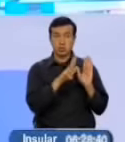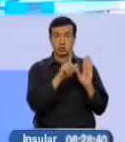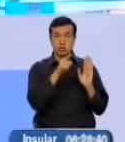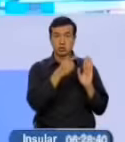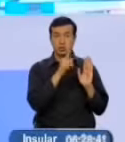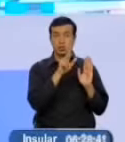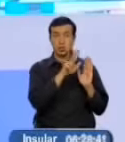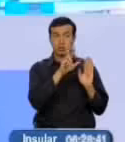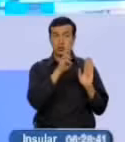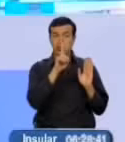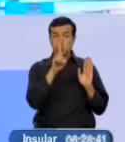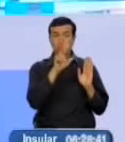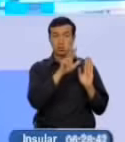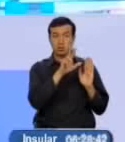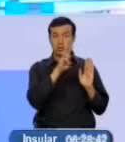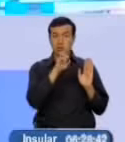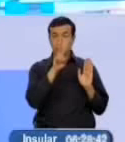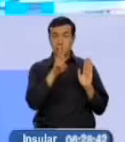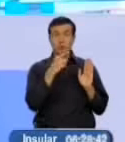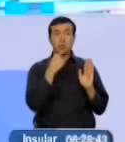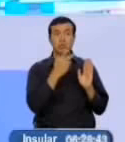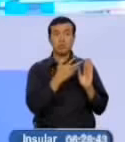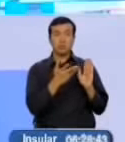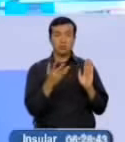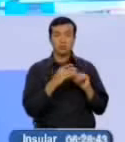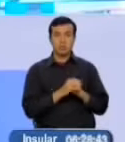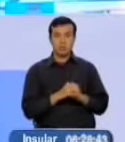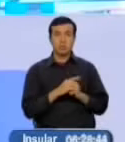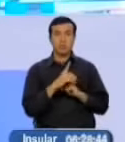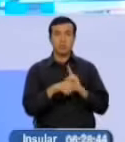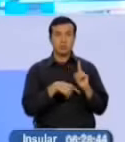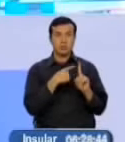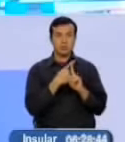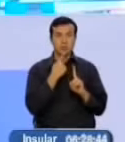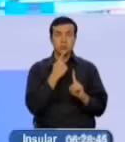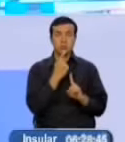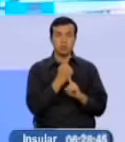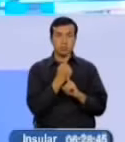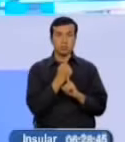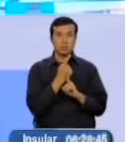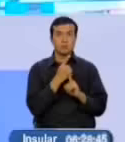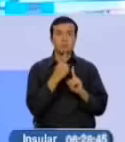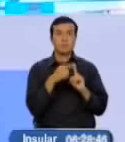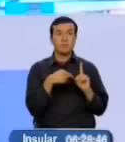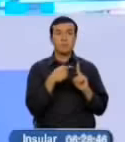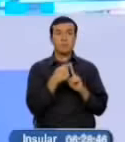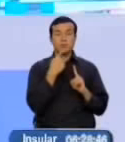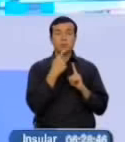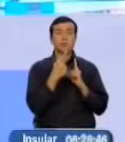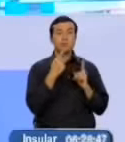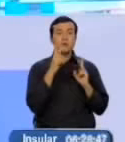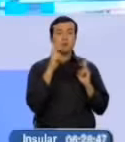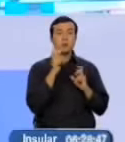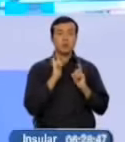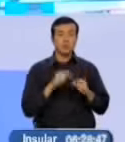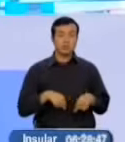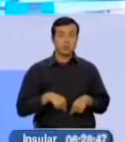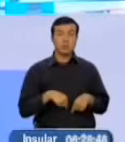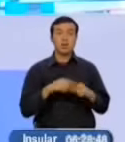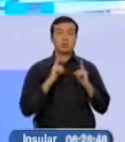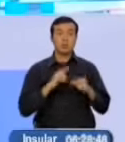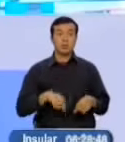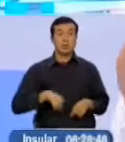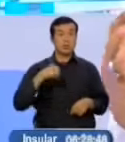el 362, se habla ya de un sistema complementario que es la medicina prepagada, pero también la rectoría del área de la salud. La salud es un